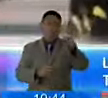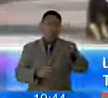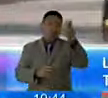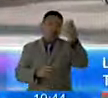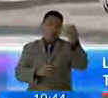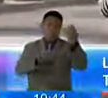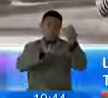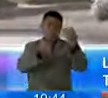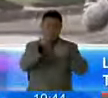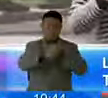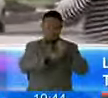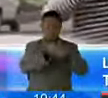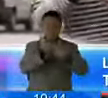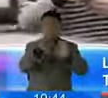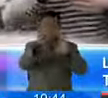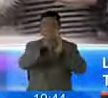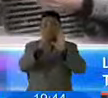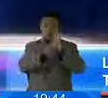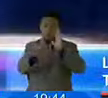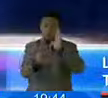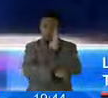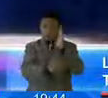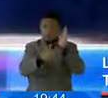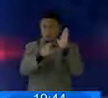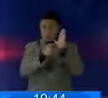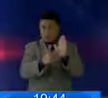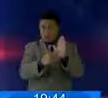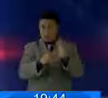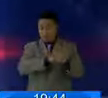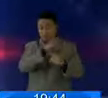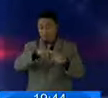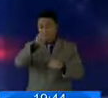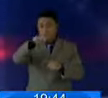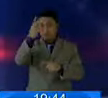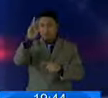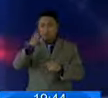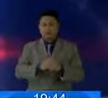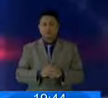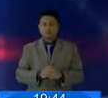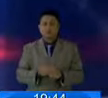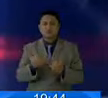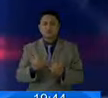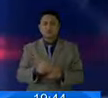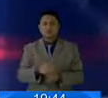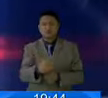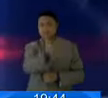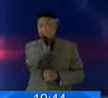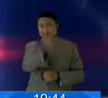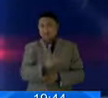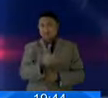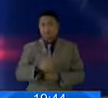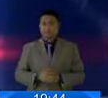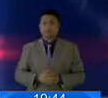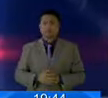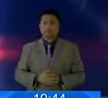que se tipificó este delito en el Código Integral Penal, hasta 2016, la Fiscalía receptó 108